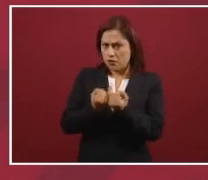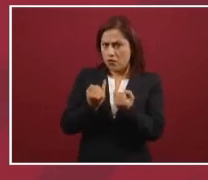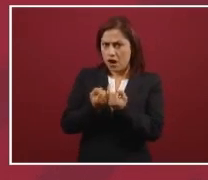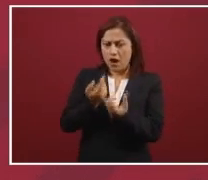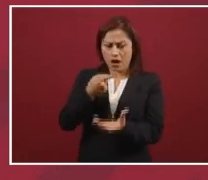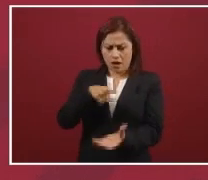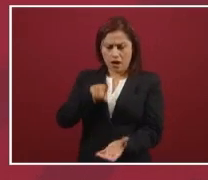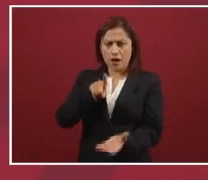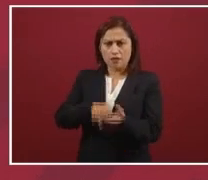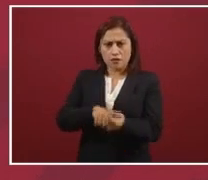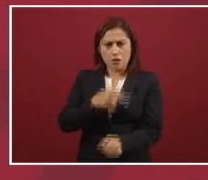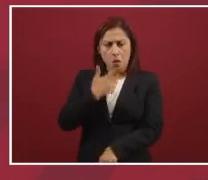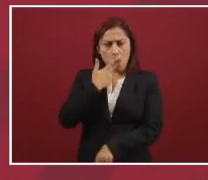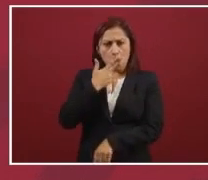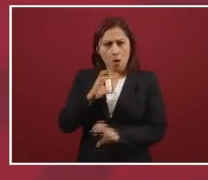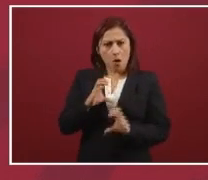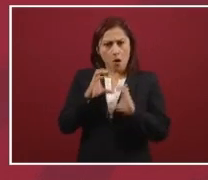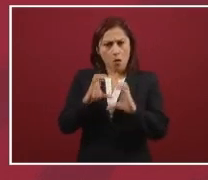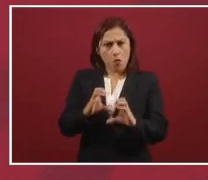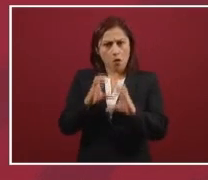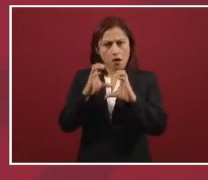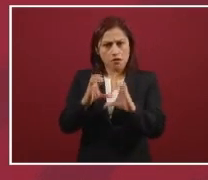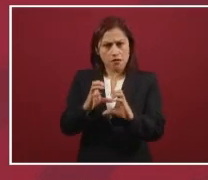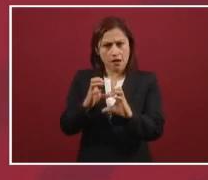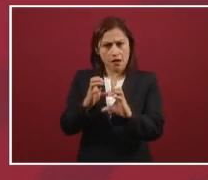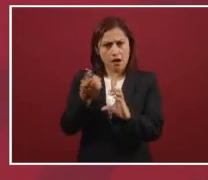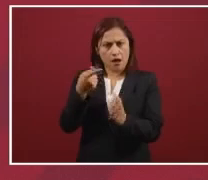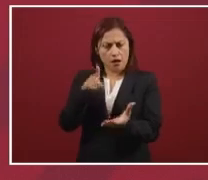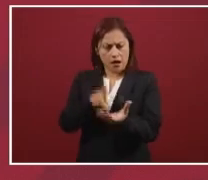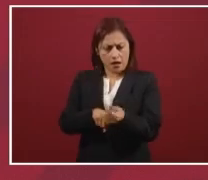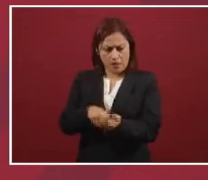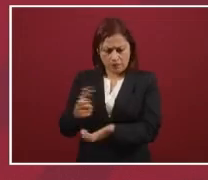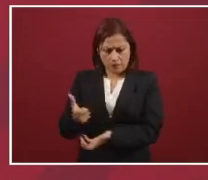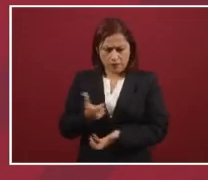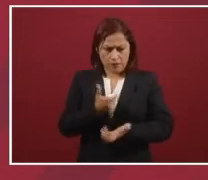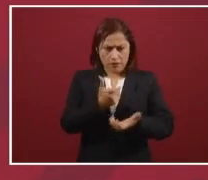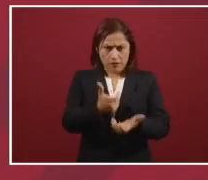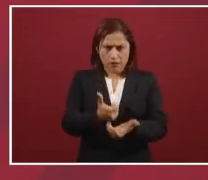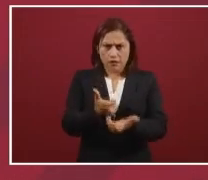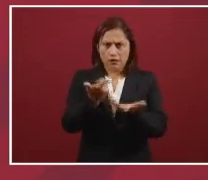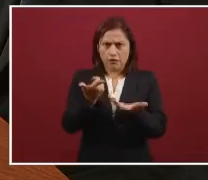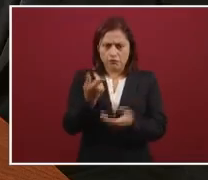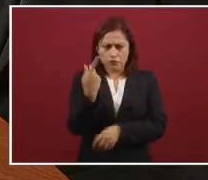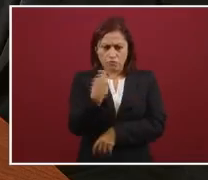cuidar el patrimonio de todos los mexicanos